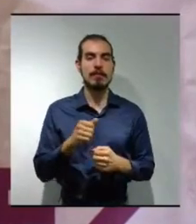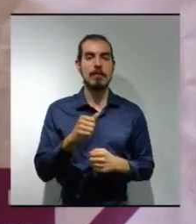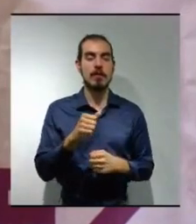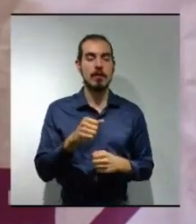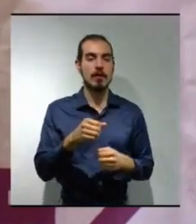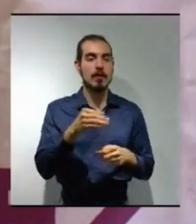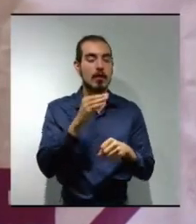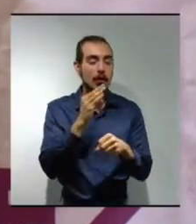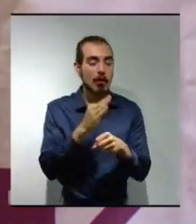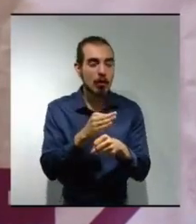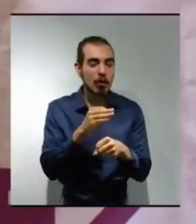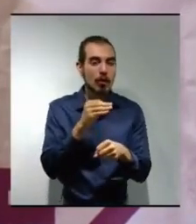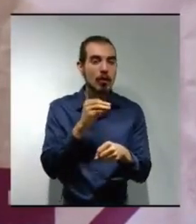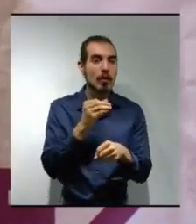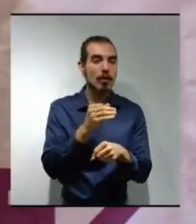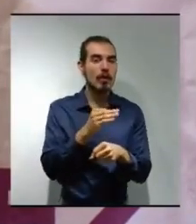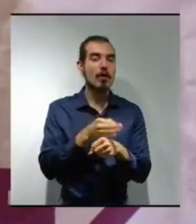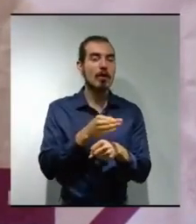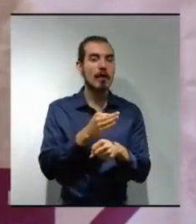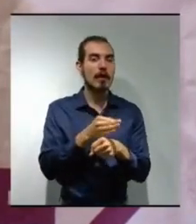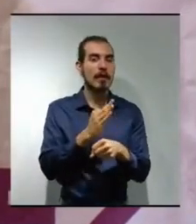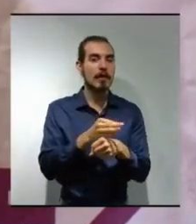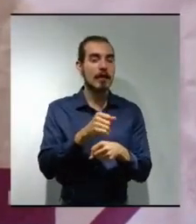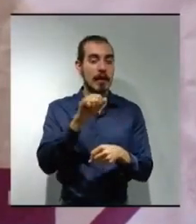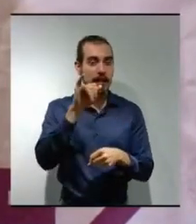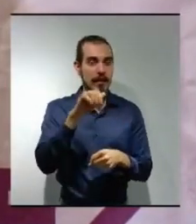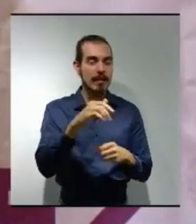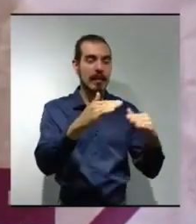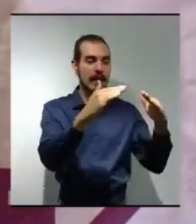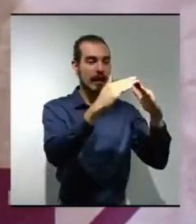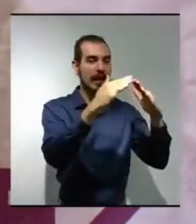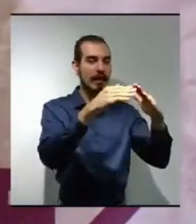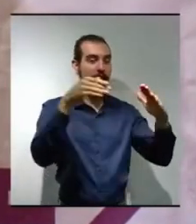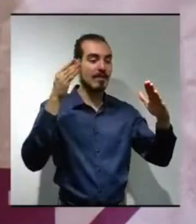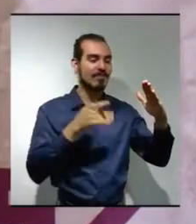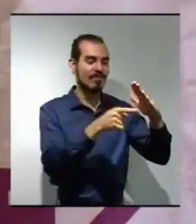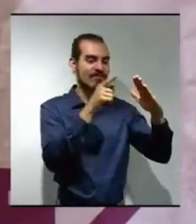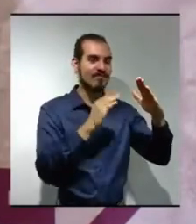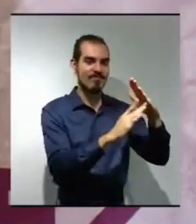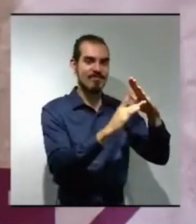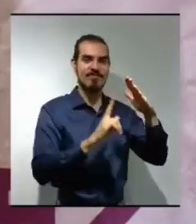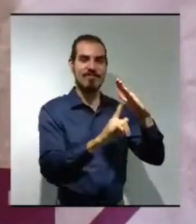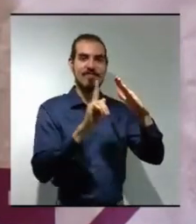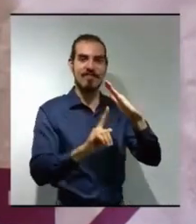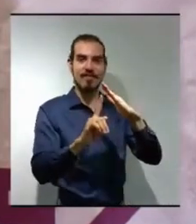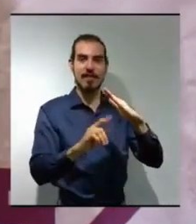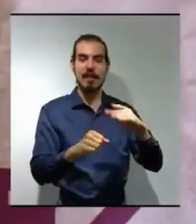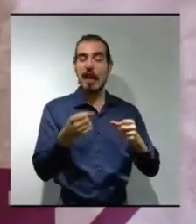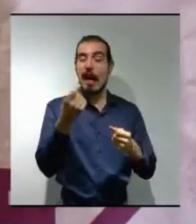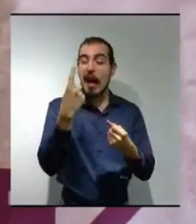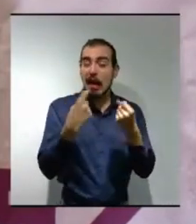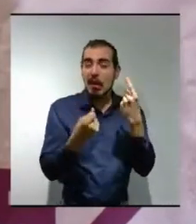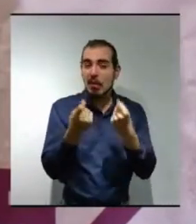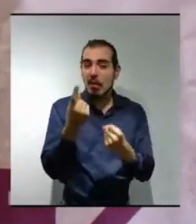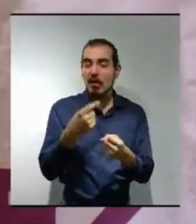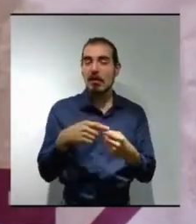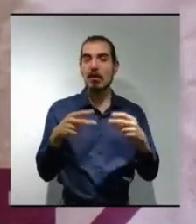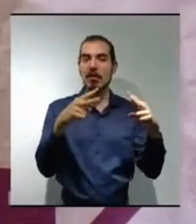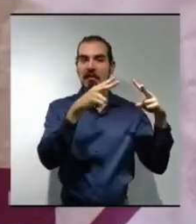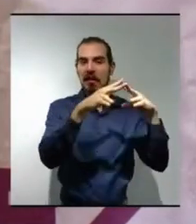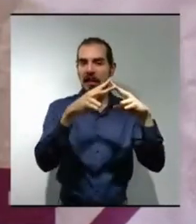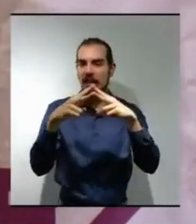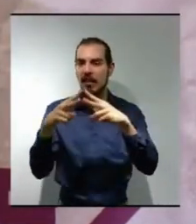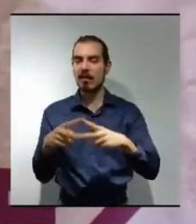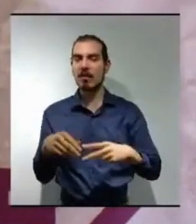invadidas y muchos de los vecinos que han invadido alguna casa se sienten agredidos cuando alguien los